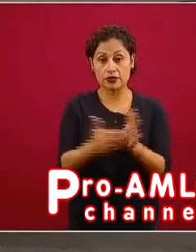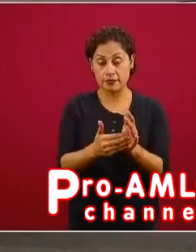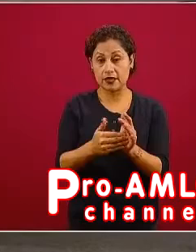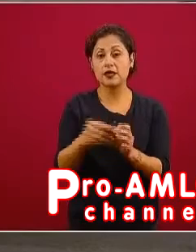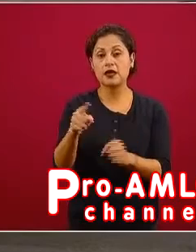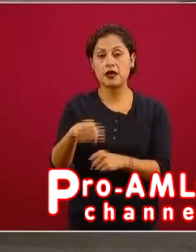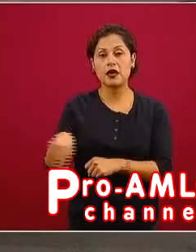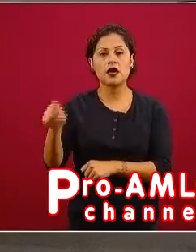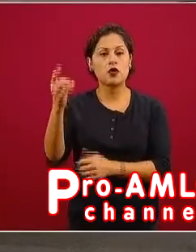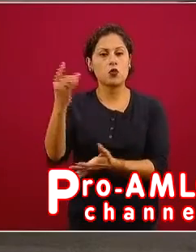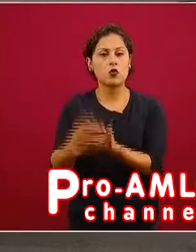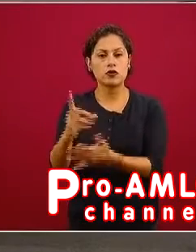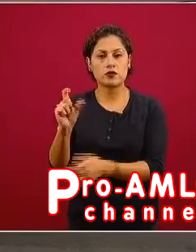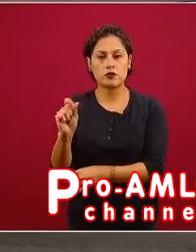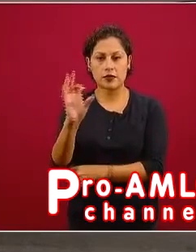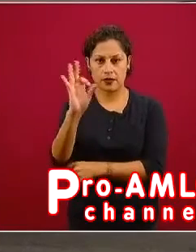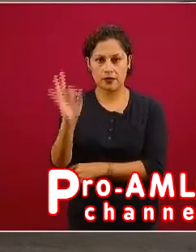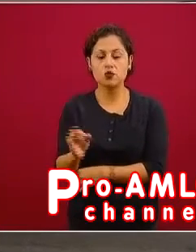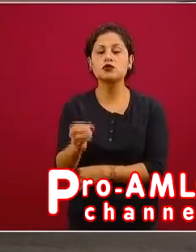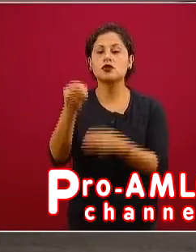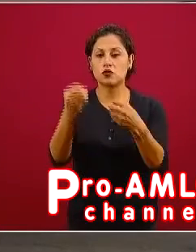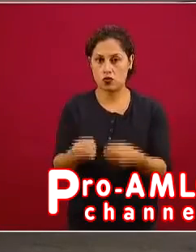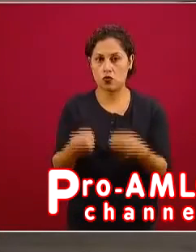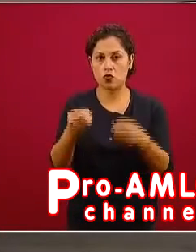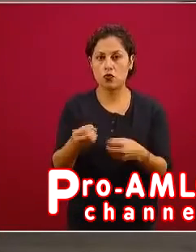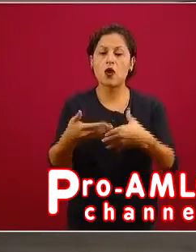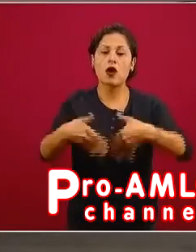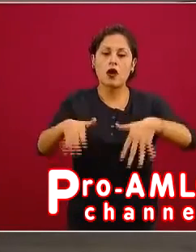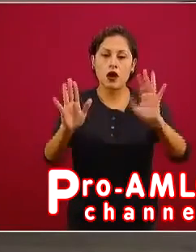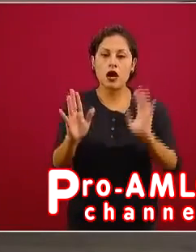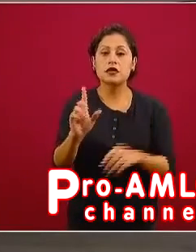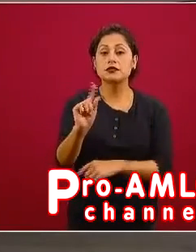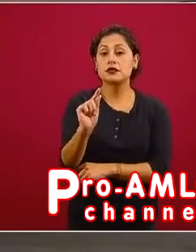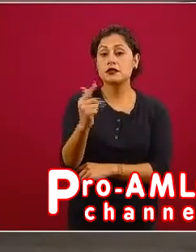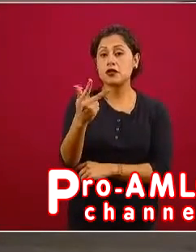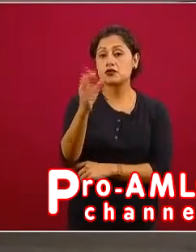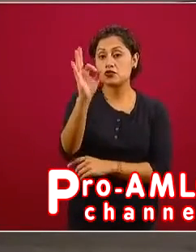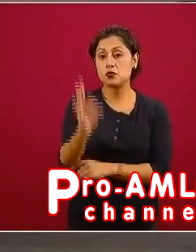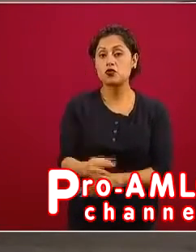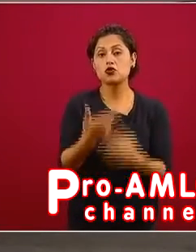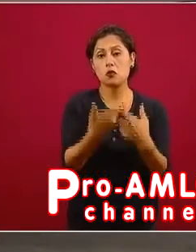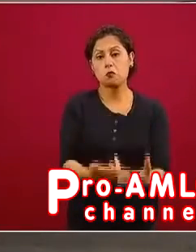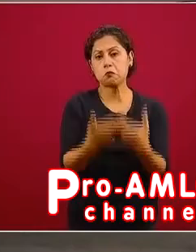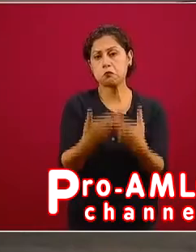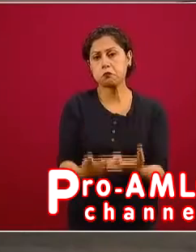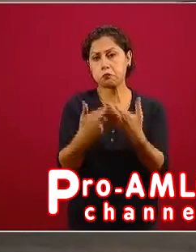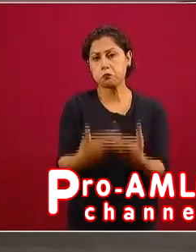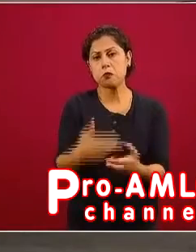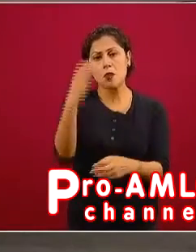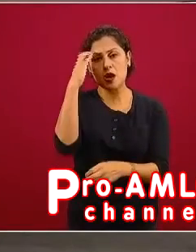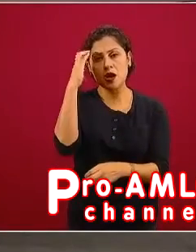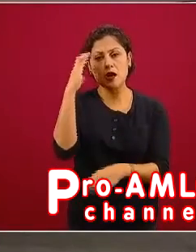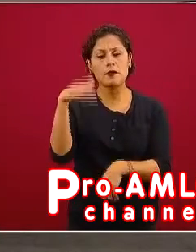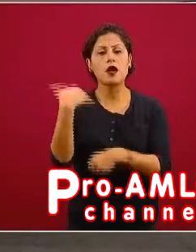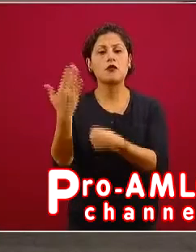Todavía tenemos un buen trecho, 78% de camas por ocupar.